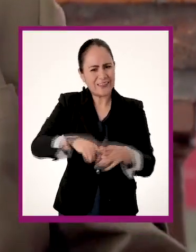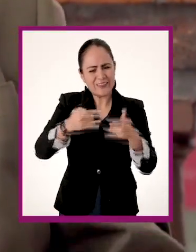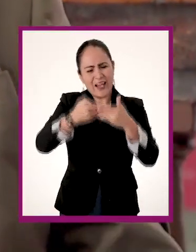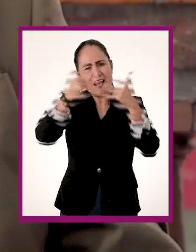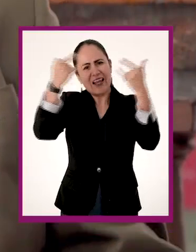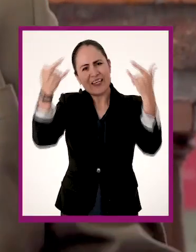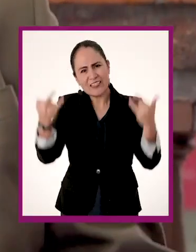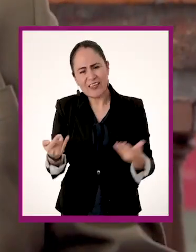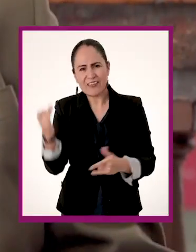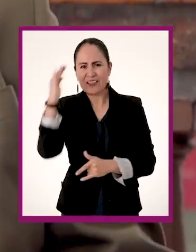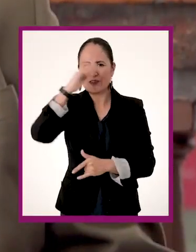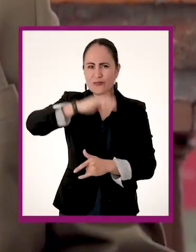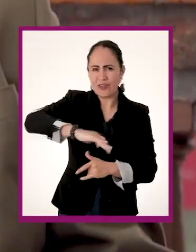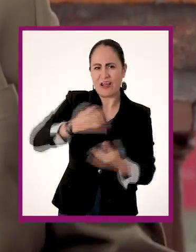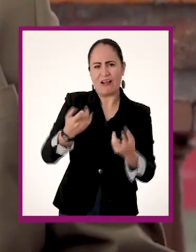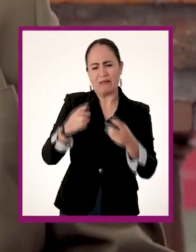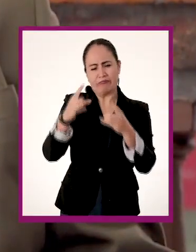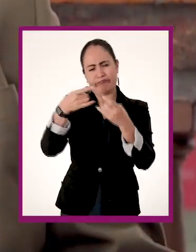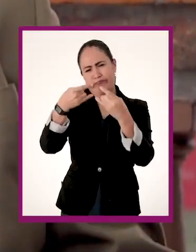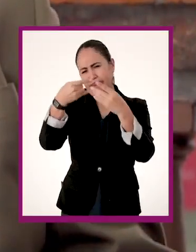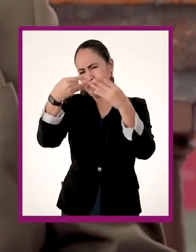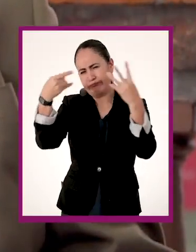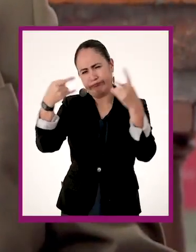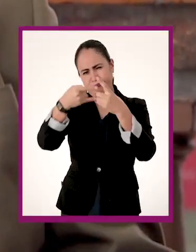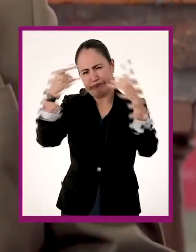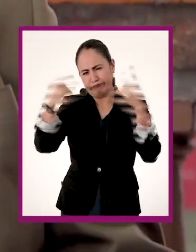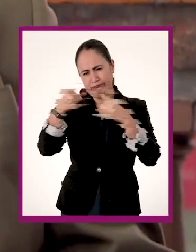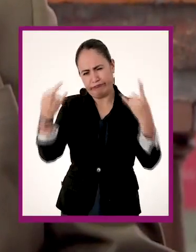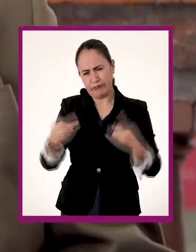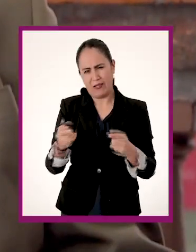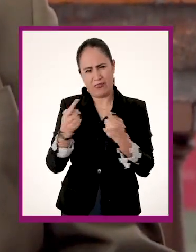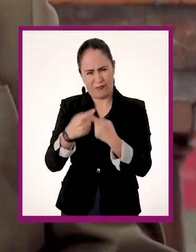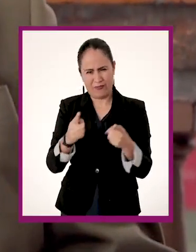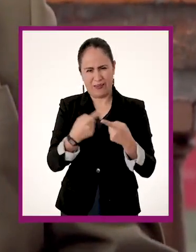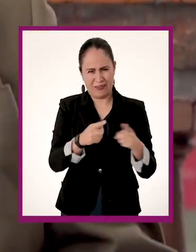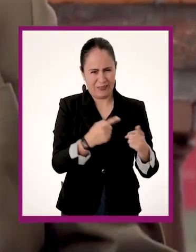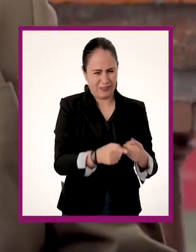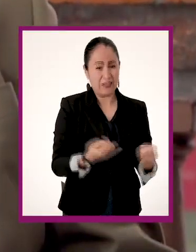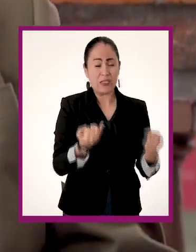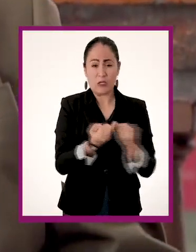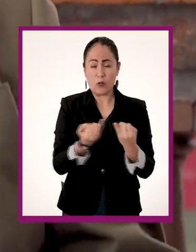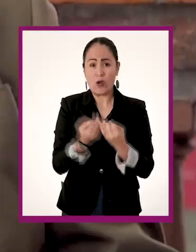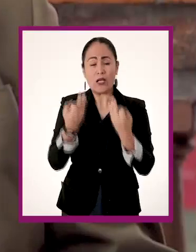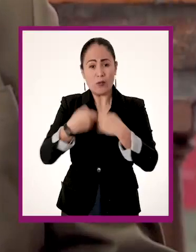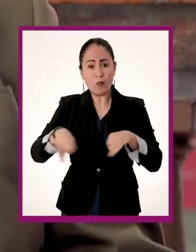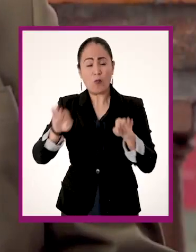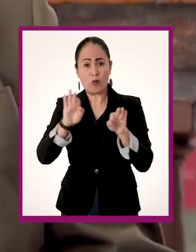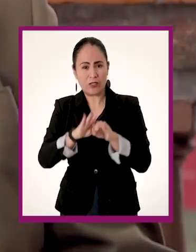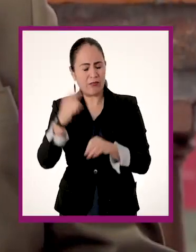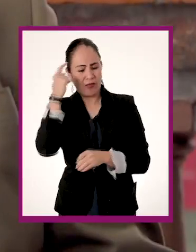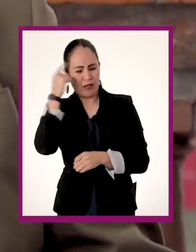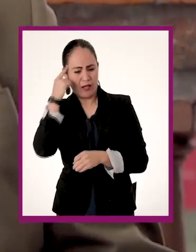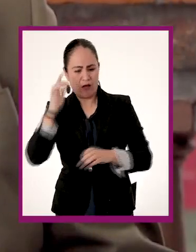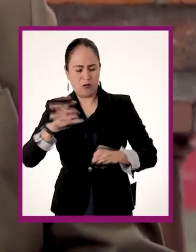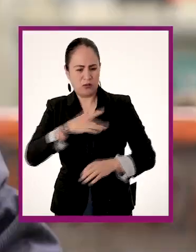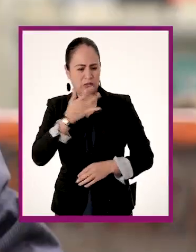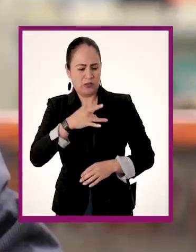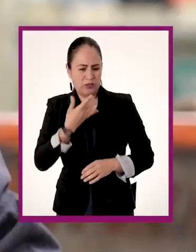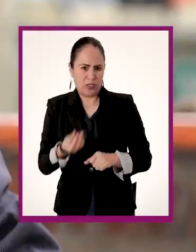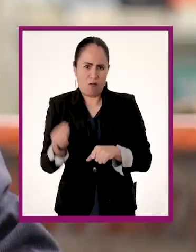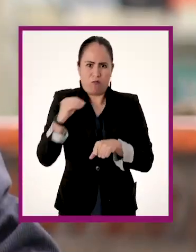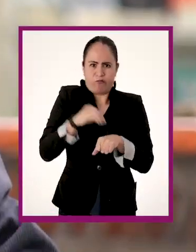de la cultura por explicar todo eso hace que nazcan lo que ahora conocemos como leyendas,